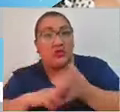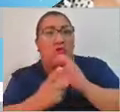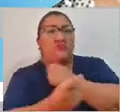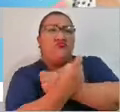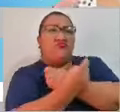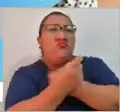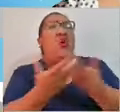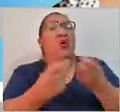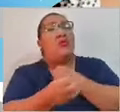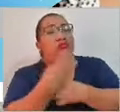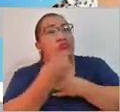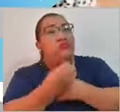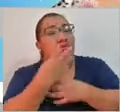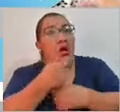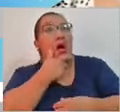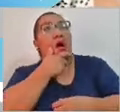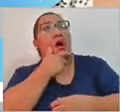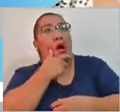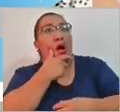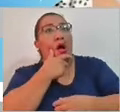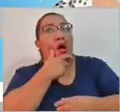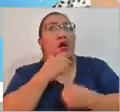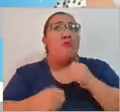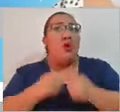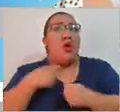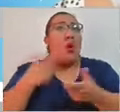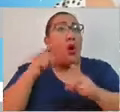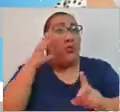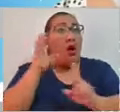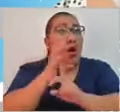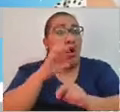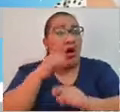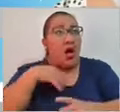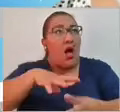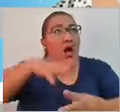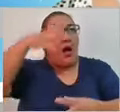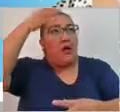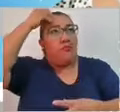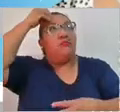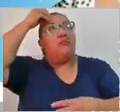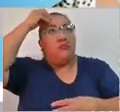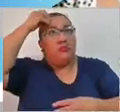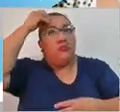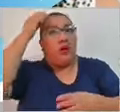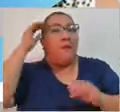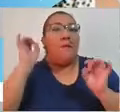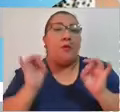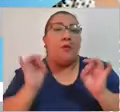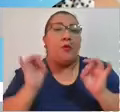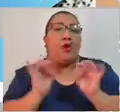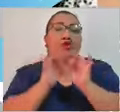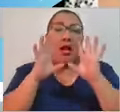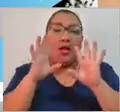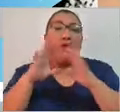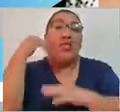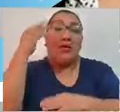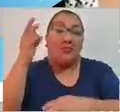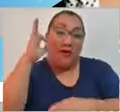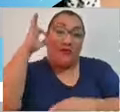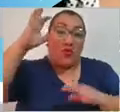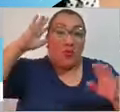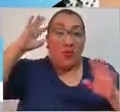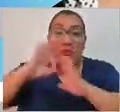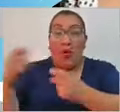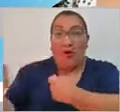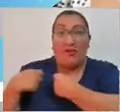o la entidad pública sobre la problemática, con la finalidad de identificar algún caso de